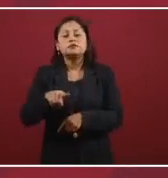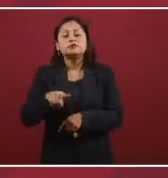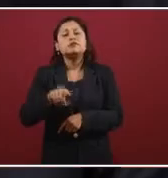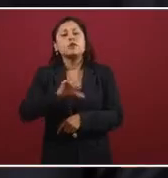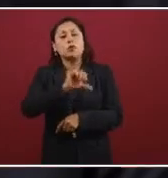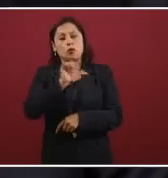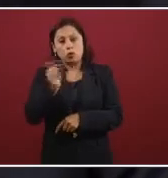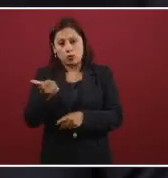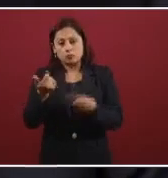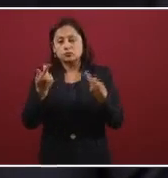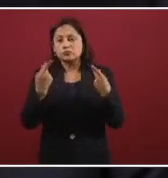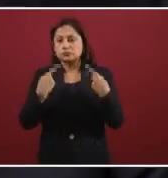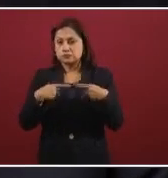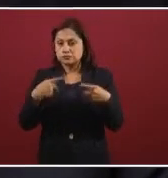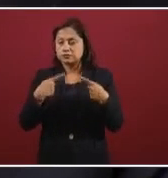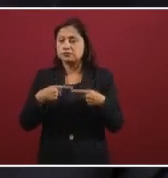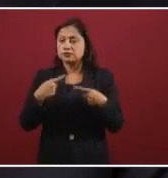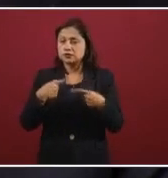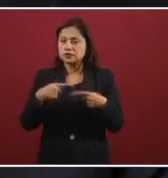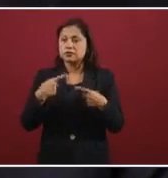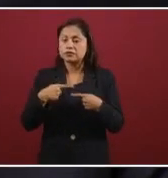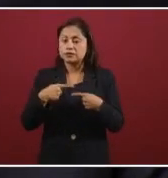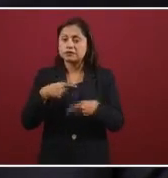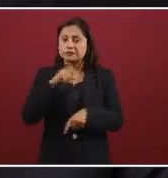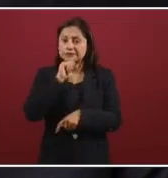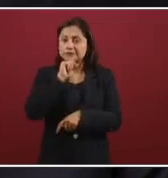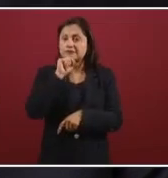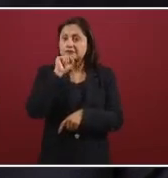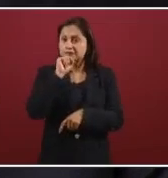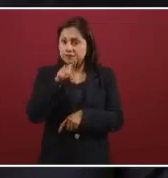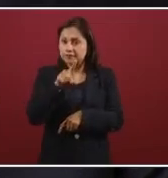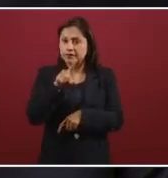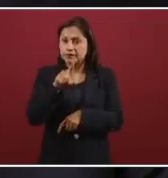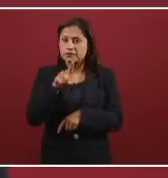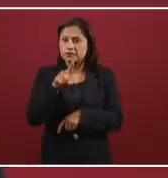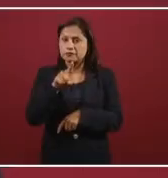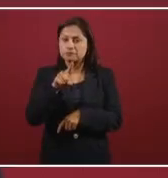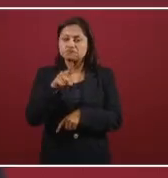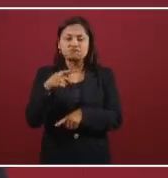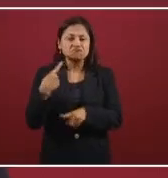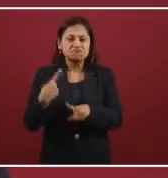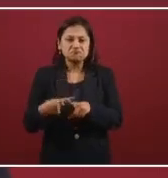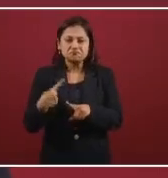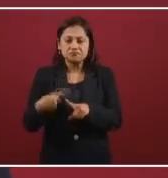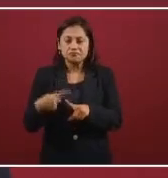también todos los que participaron en